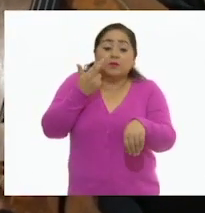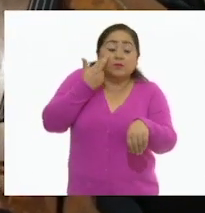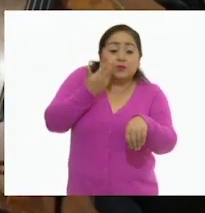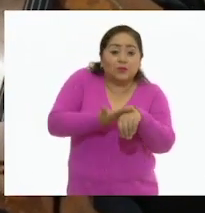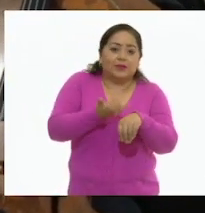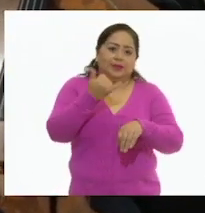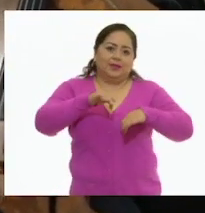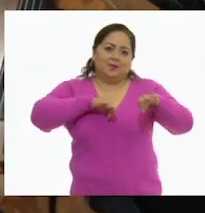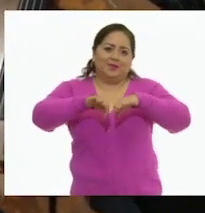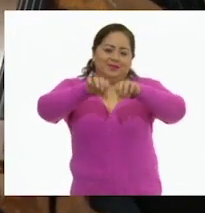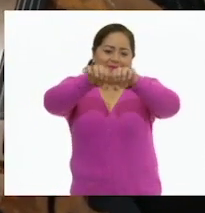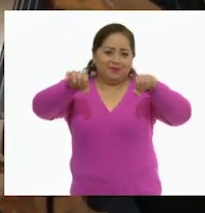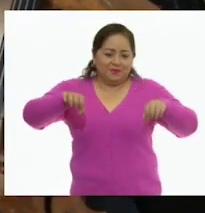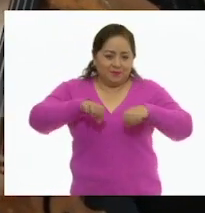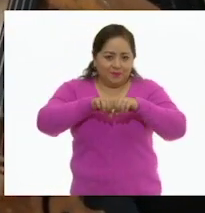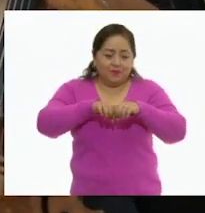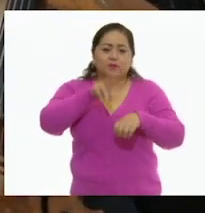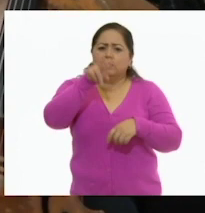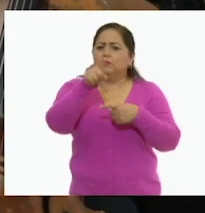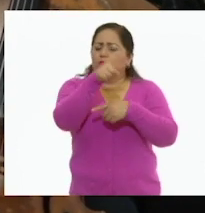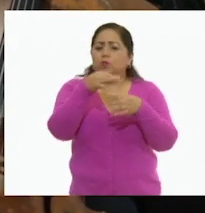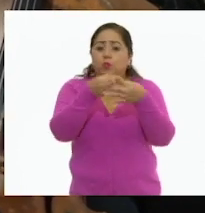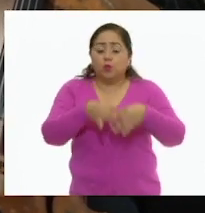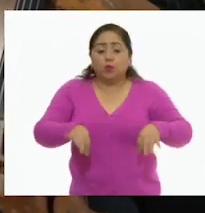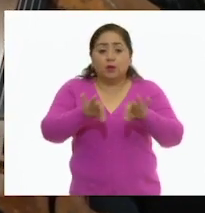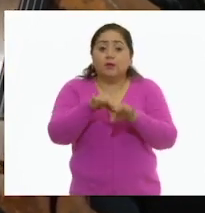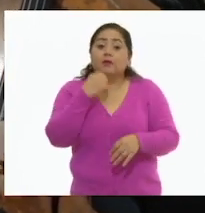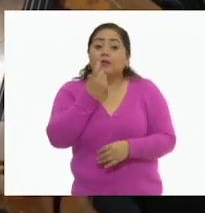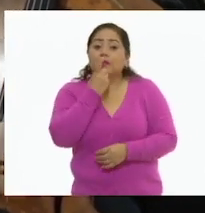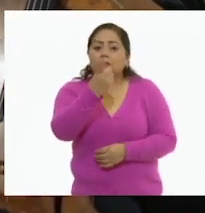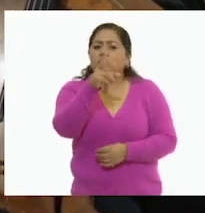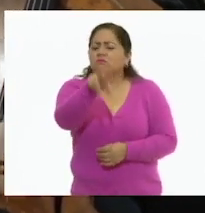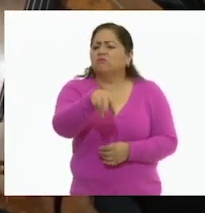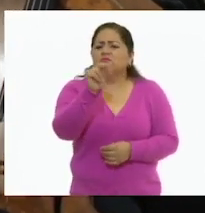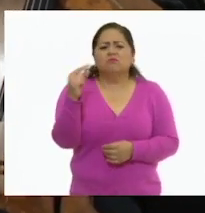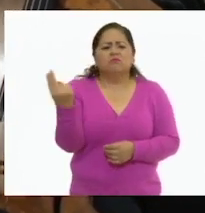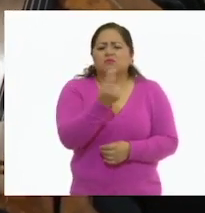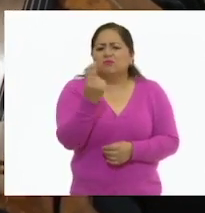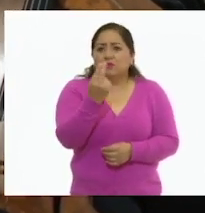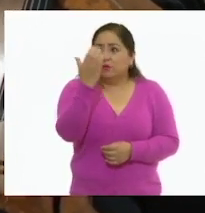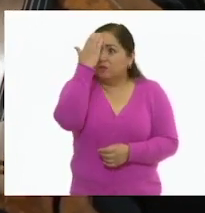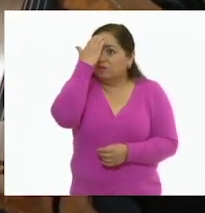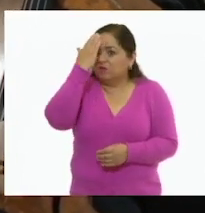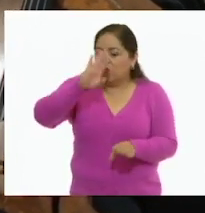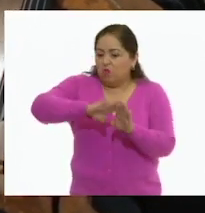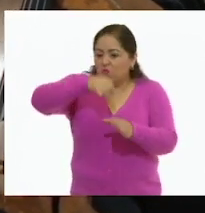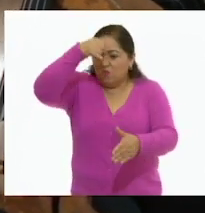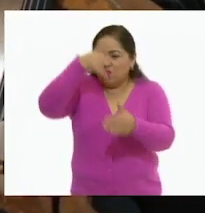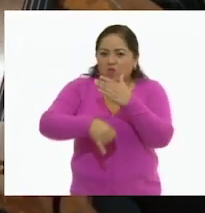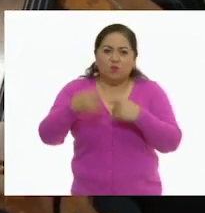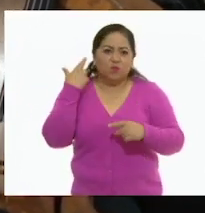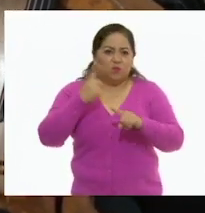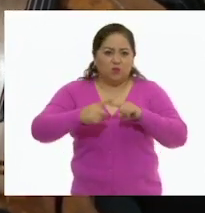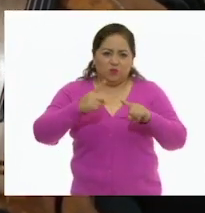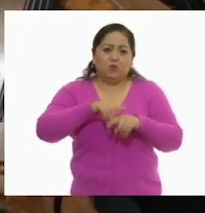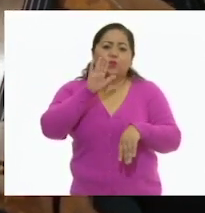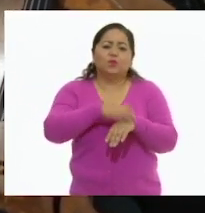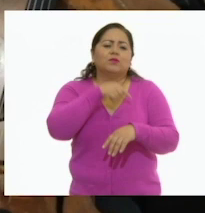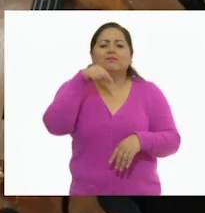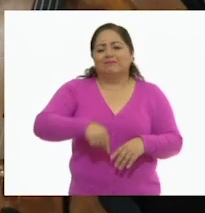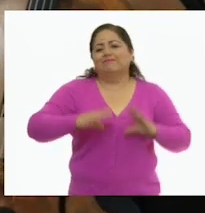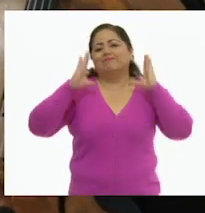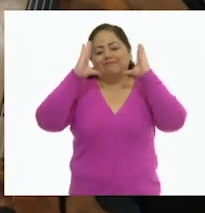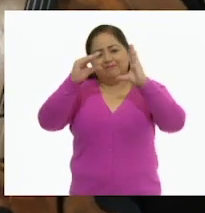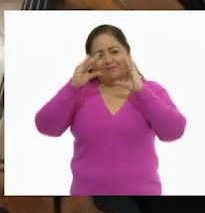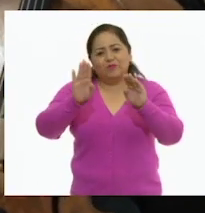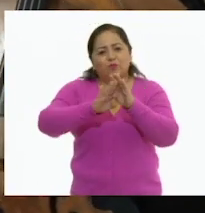y el trabajo en equipo. Es importante mencionarte que no necesitas tener conocimientos musicales previos, ya que aquí te enseñaremos a